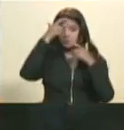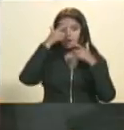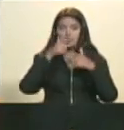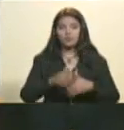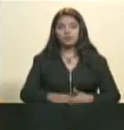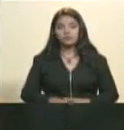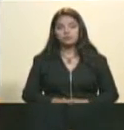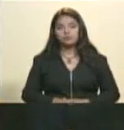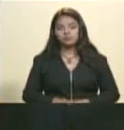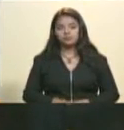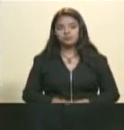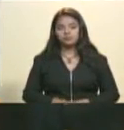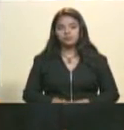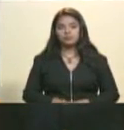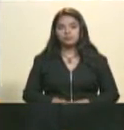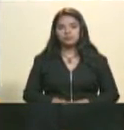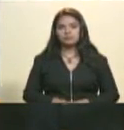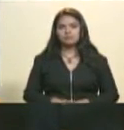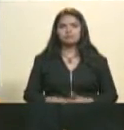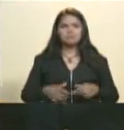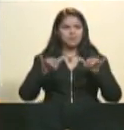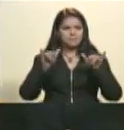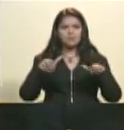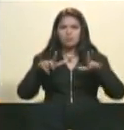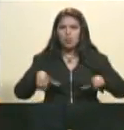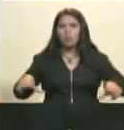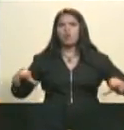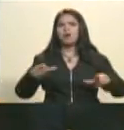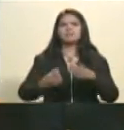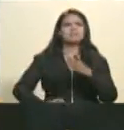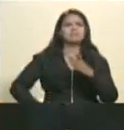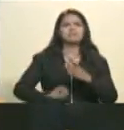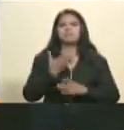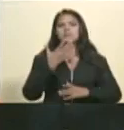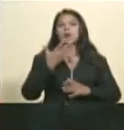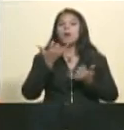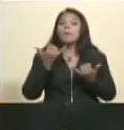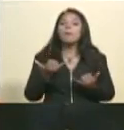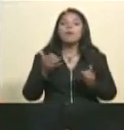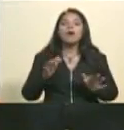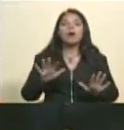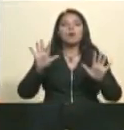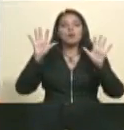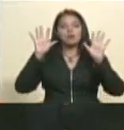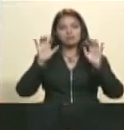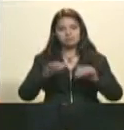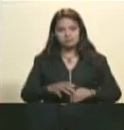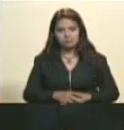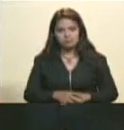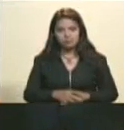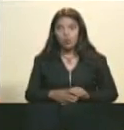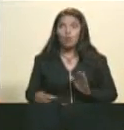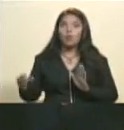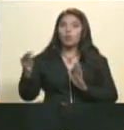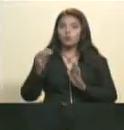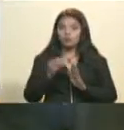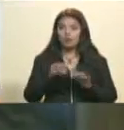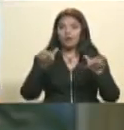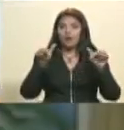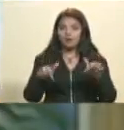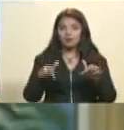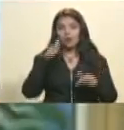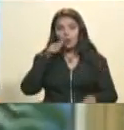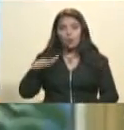Chávez, cuando lanzó desde este mismo salón aquel por ahora. Nuevamente aquí, pueblo